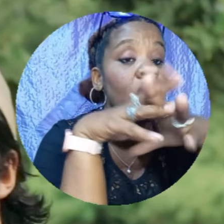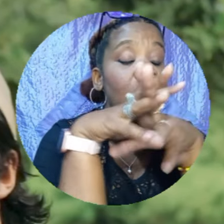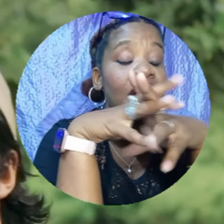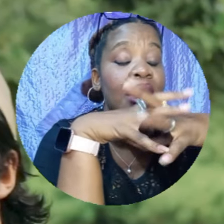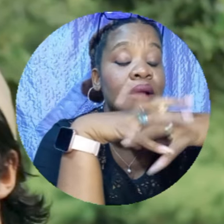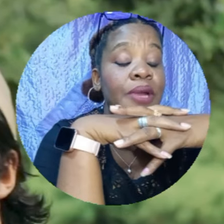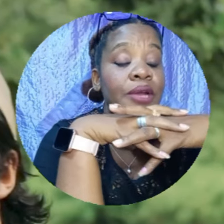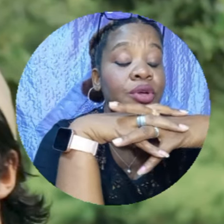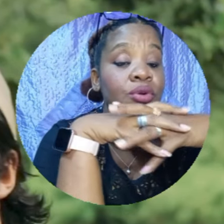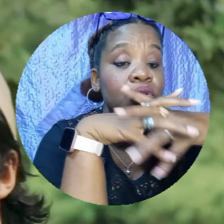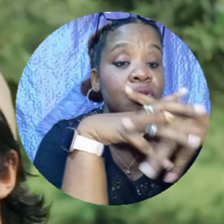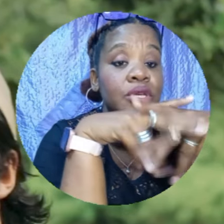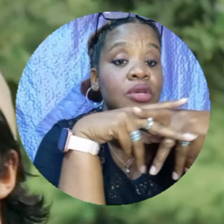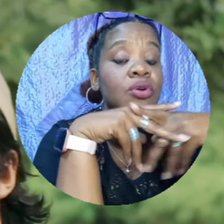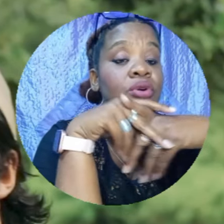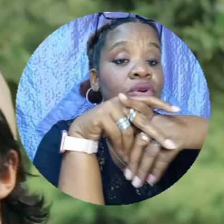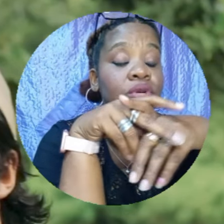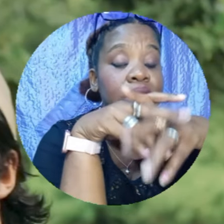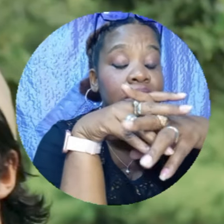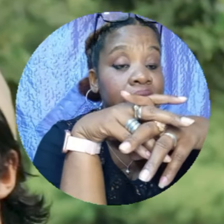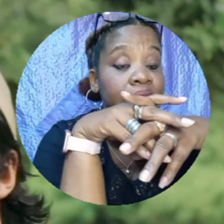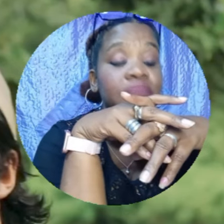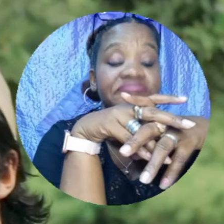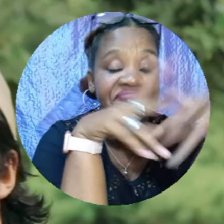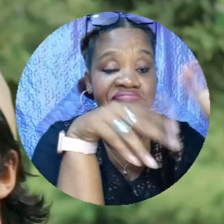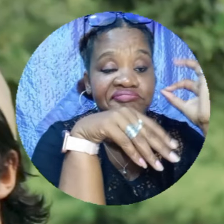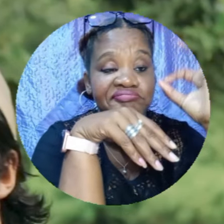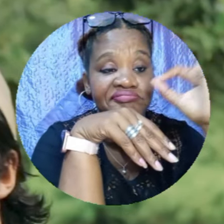respecto al plano ecológico,